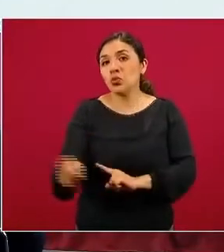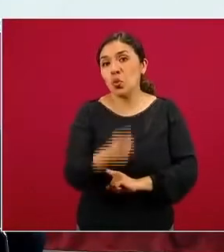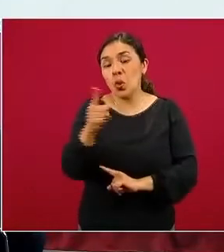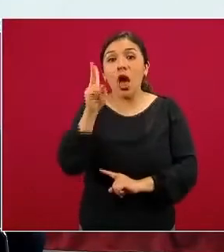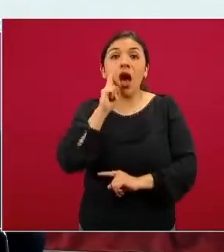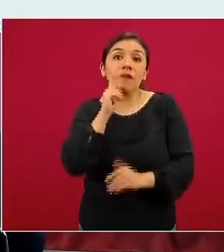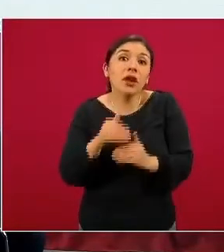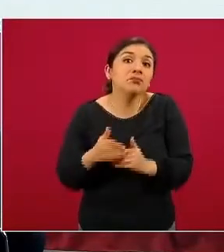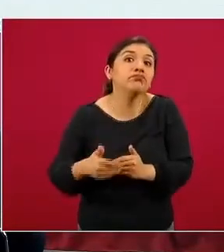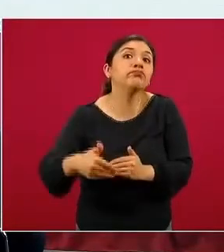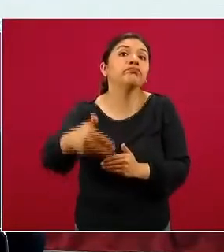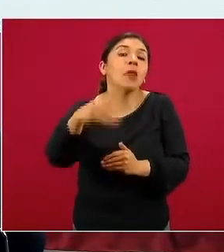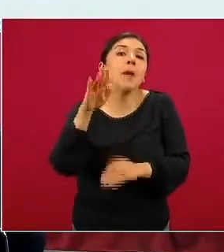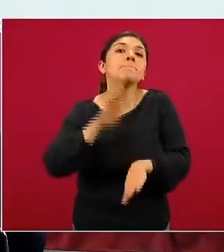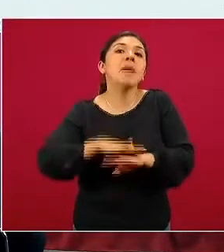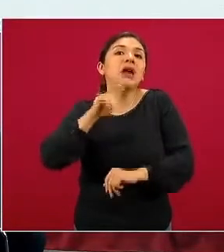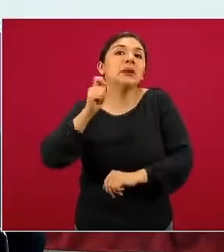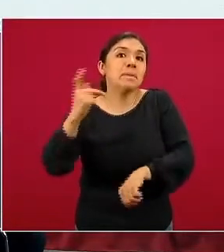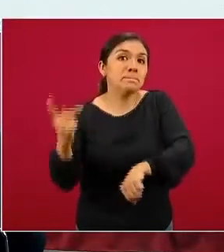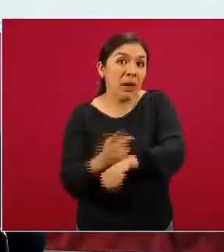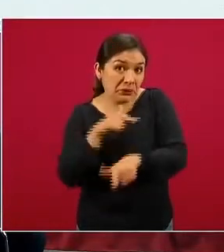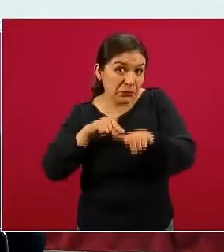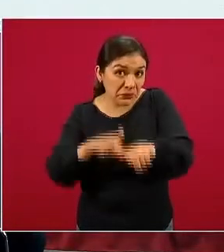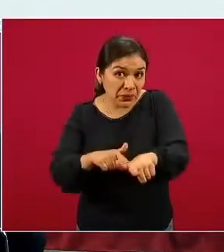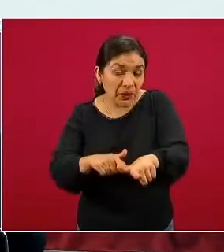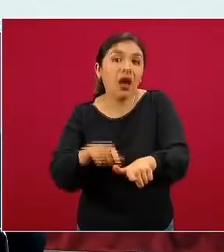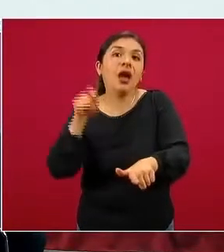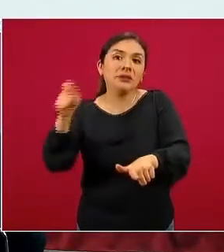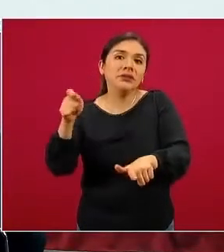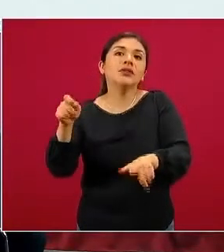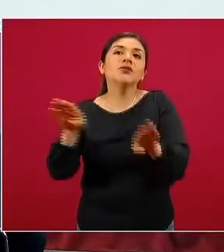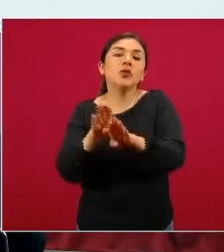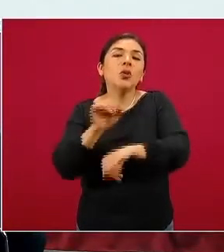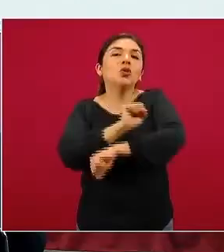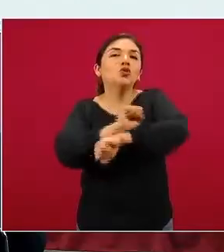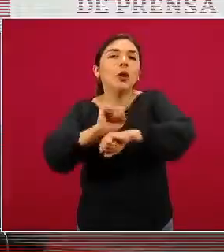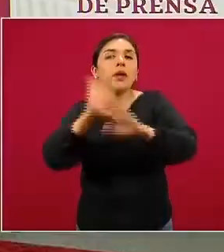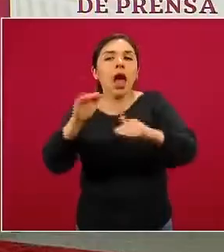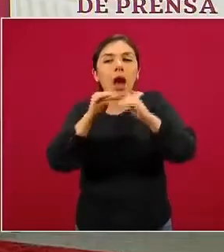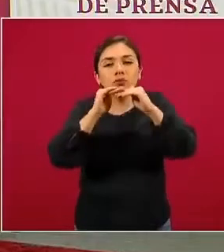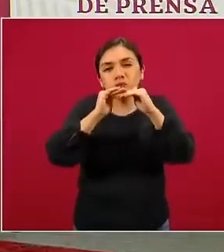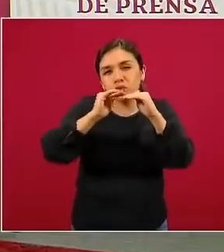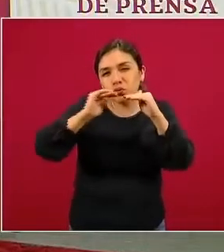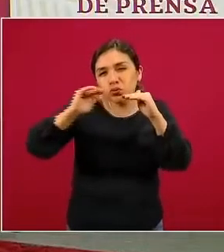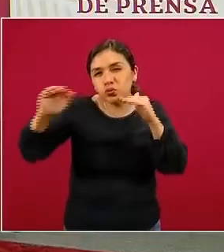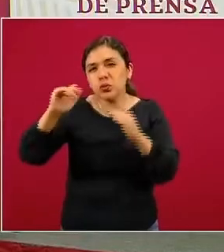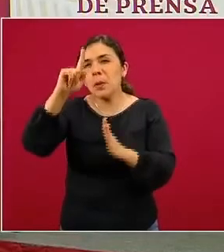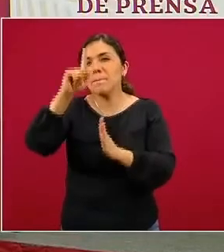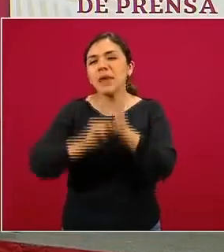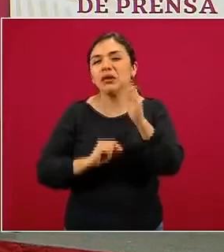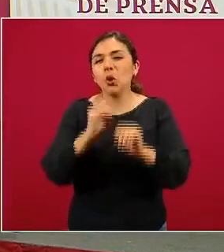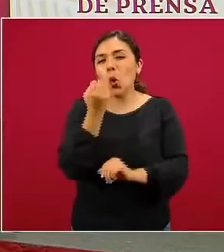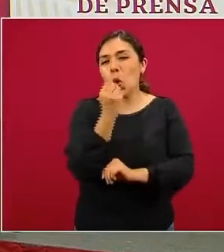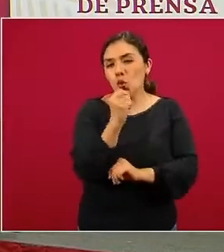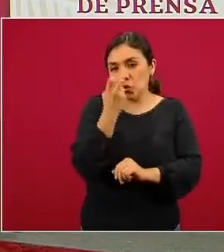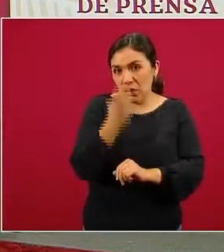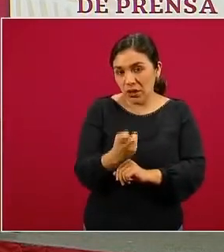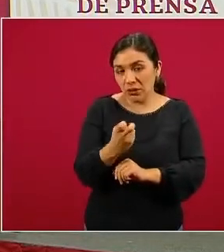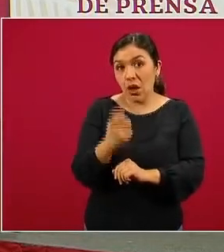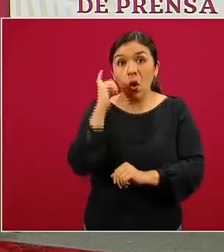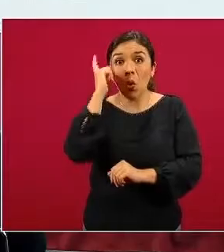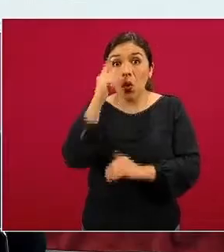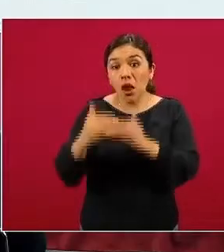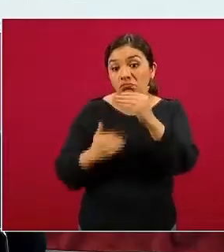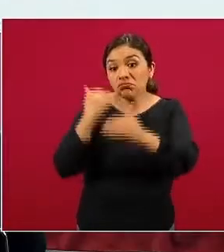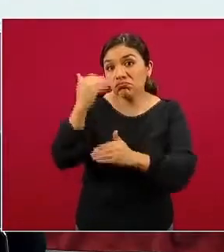en su momento cómo esto puede continuar, ya formando una ligera meseta durante el mes de octubre,